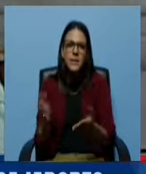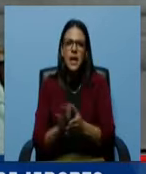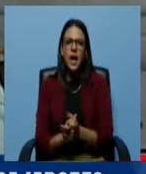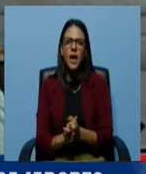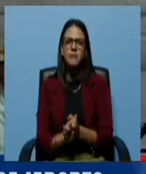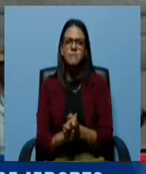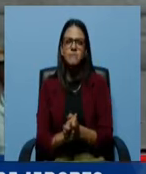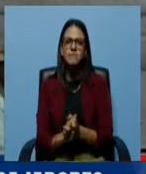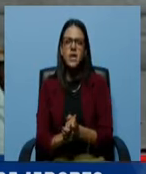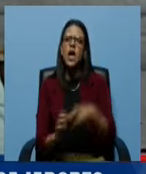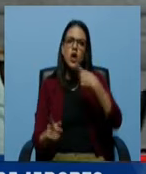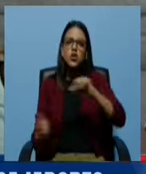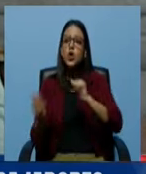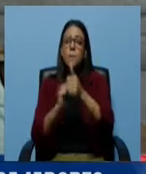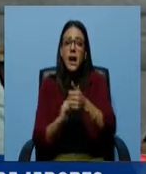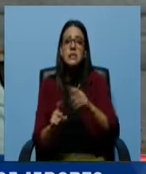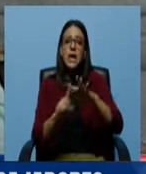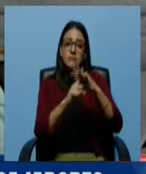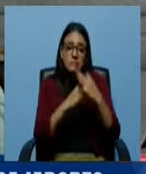Hemos pasado pruebas